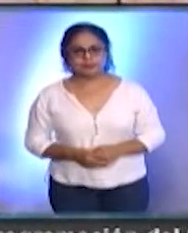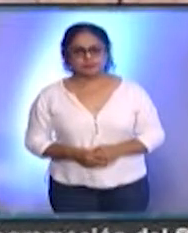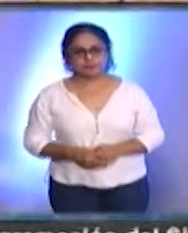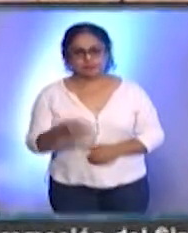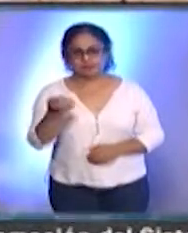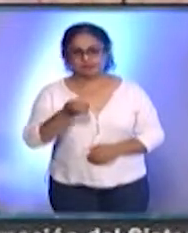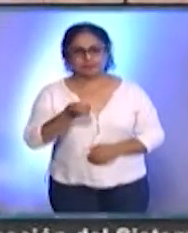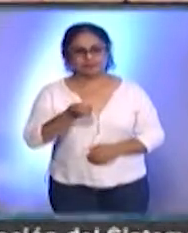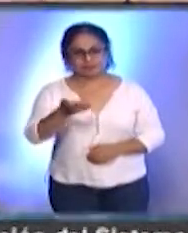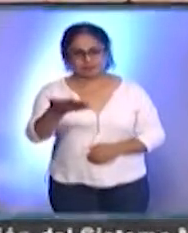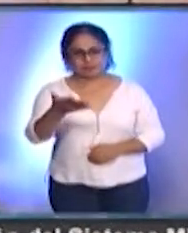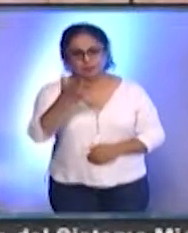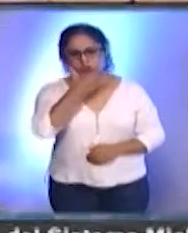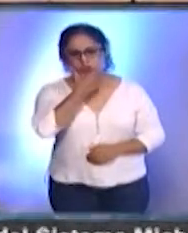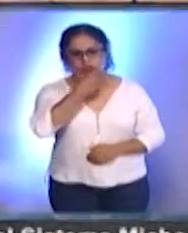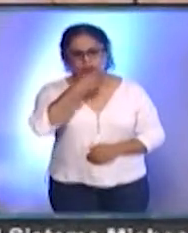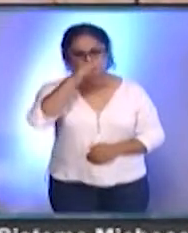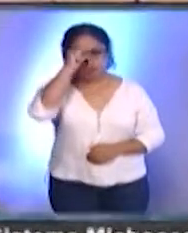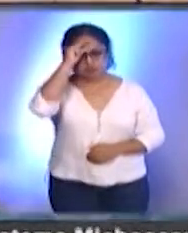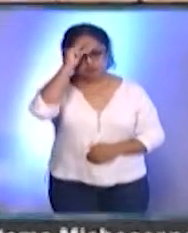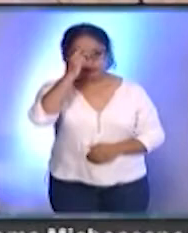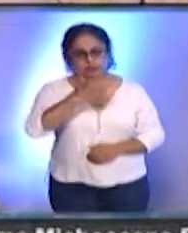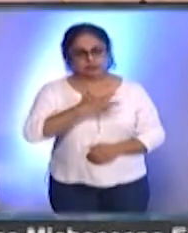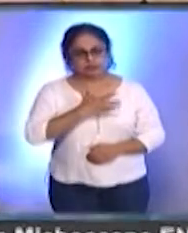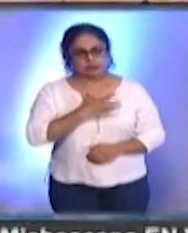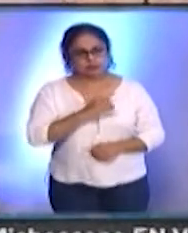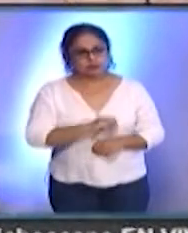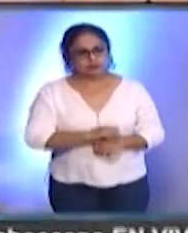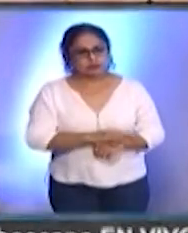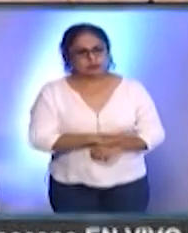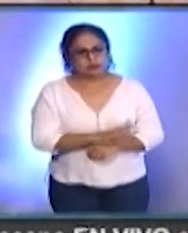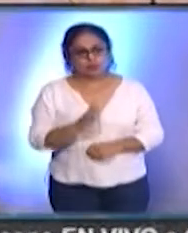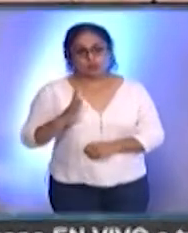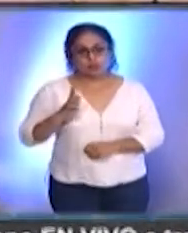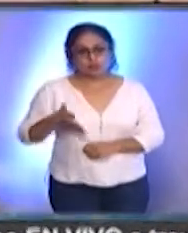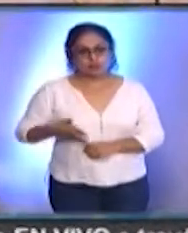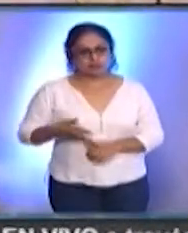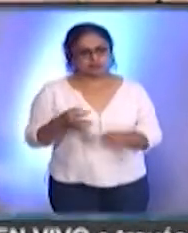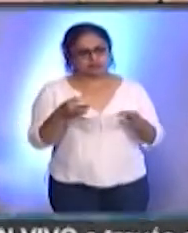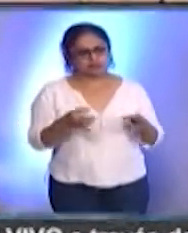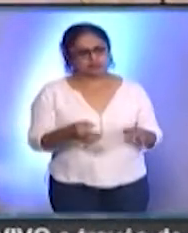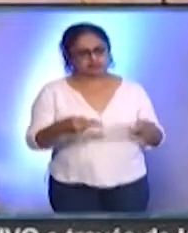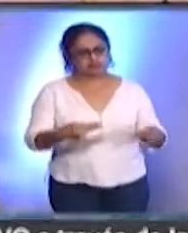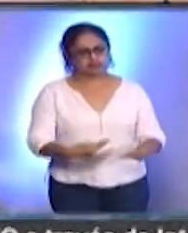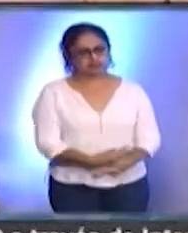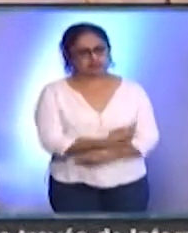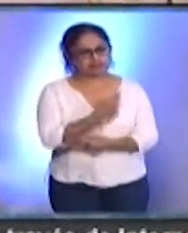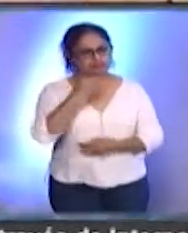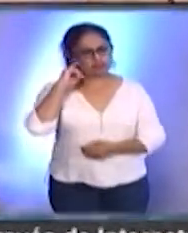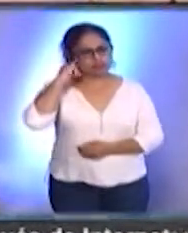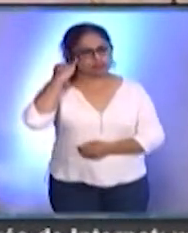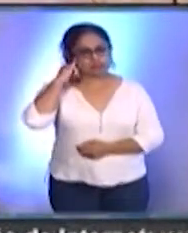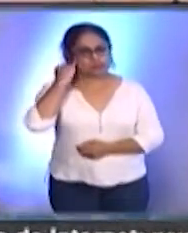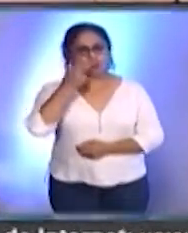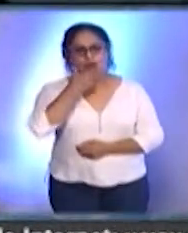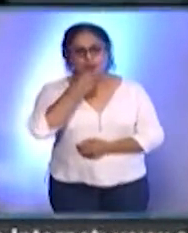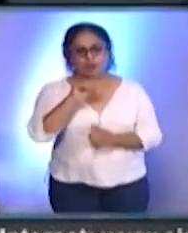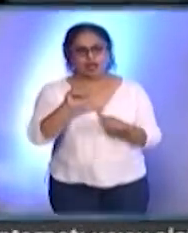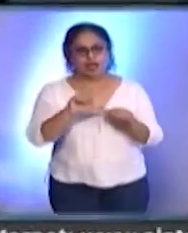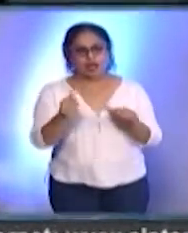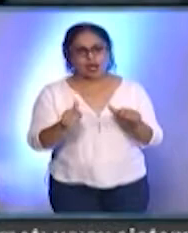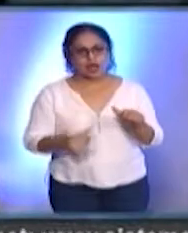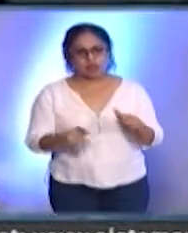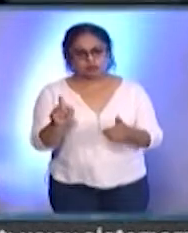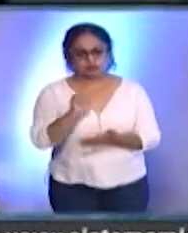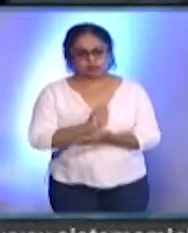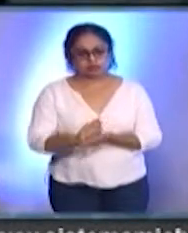Catalogado como un hombre culto, sensible y orgulloso de sus raíces purépechas, así fue recordado Javier Ruán, el actor y escritor originario